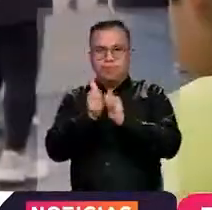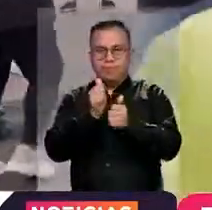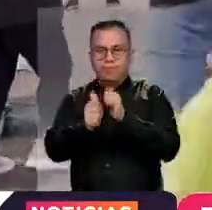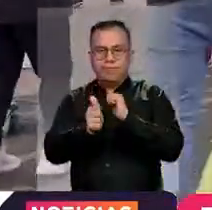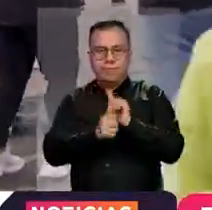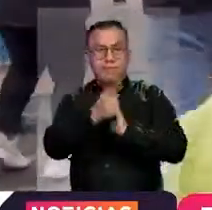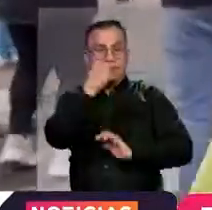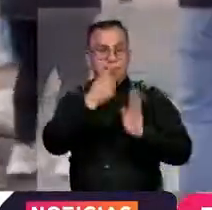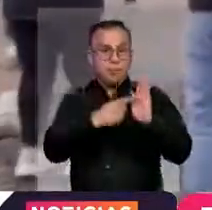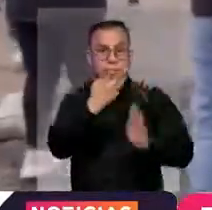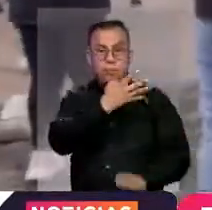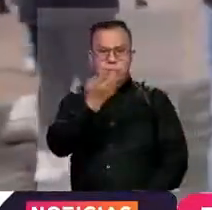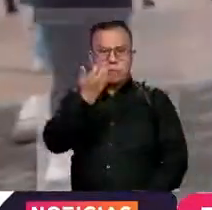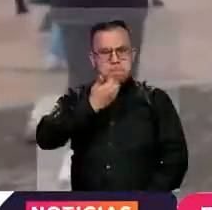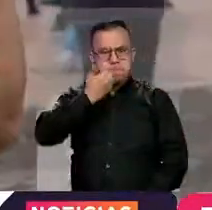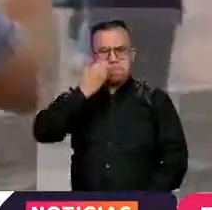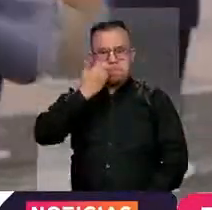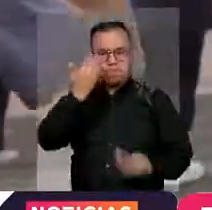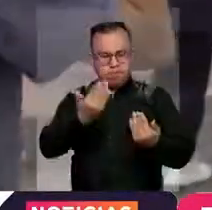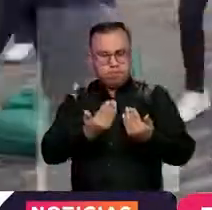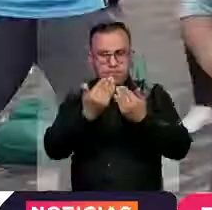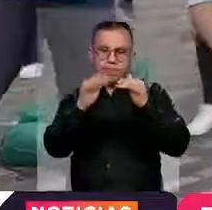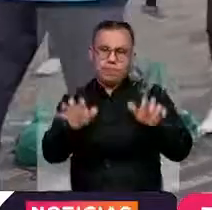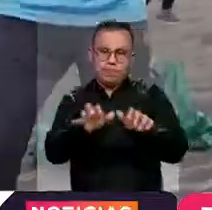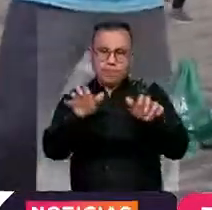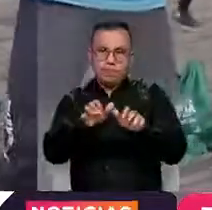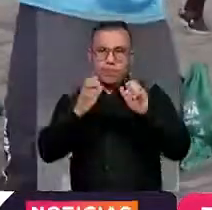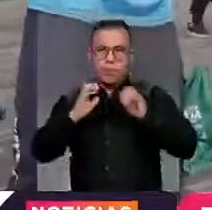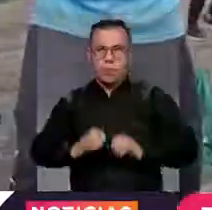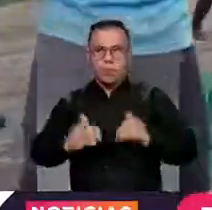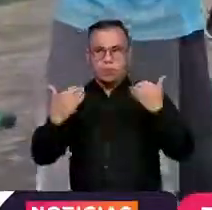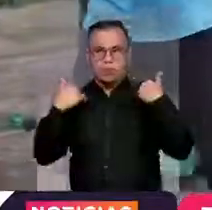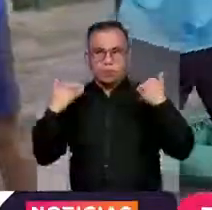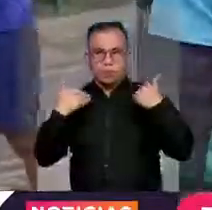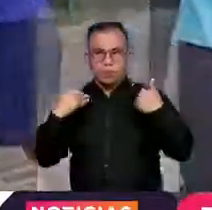Unos 1400 adultos mayores se benefician de actividades físicas.